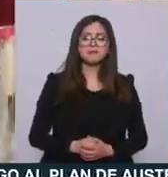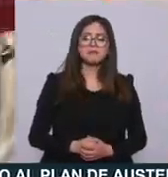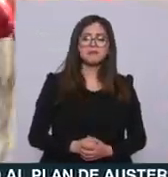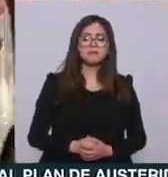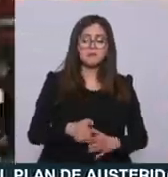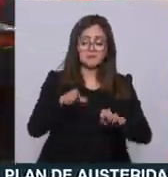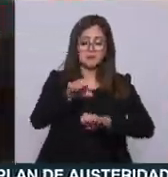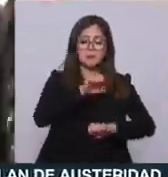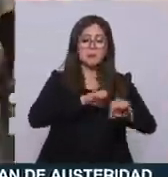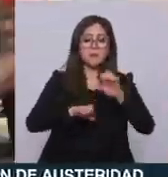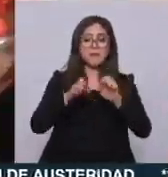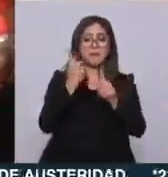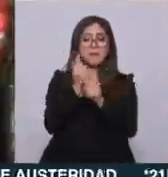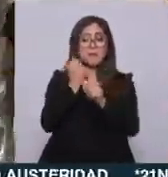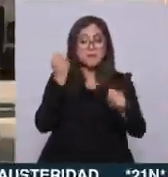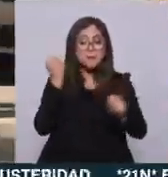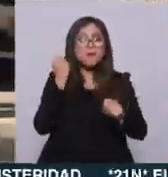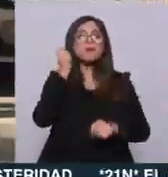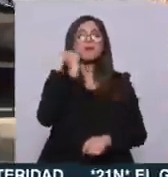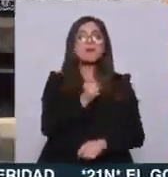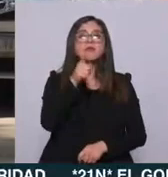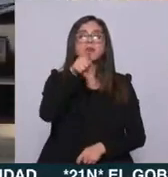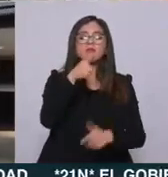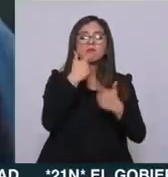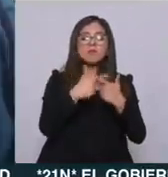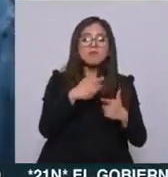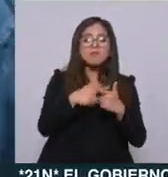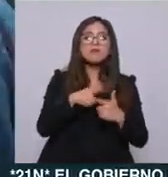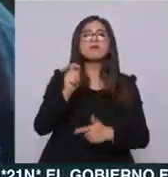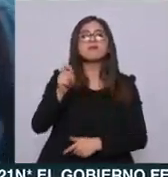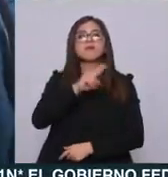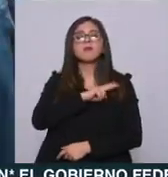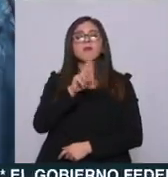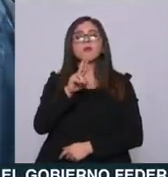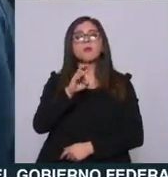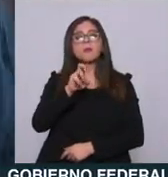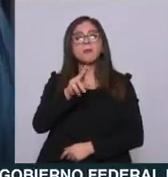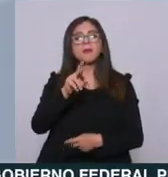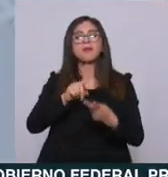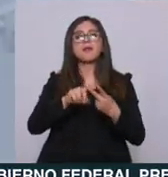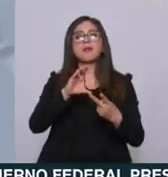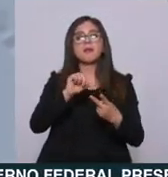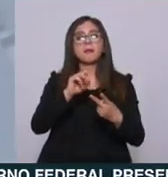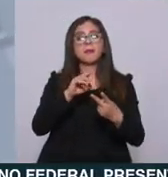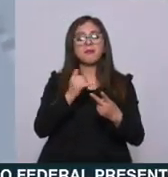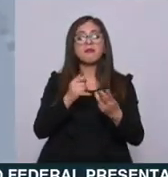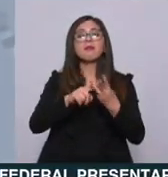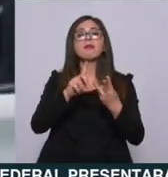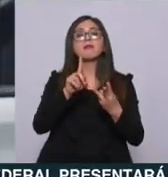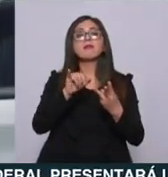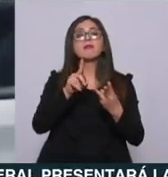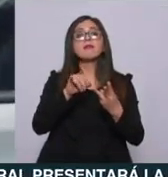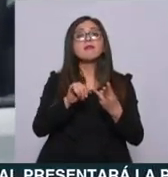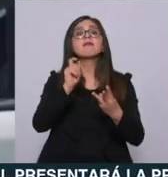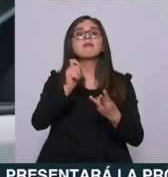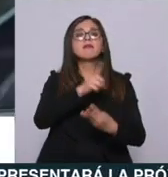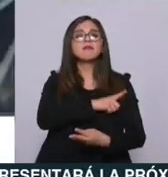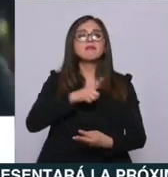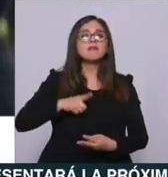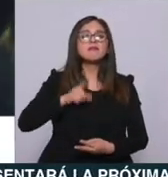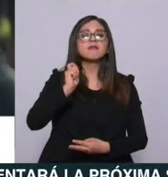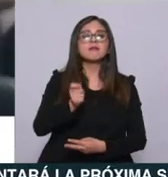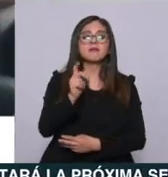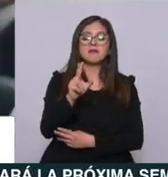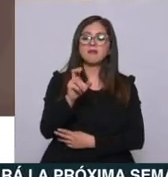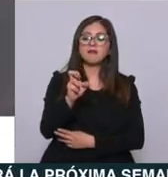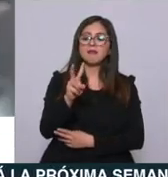Empresas de transporte individual por aplicaciones móviles como Uber, Cabify o Didi deberán pasar la revista vehicular como lo hacen